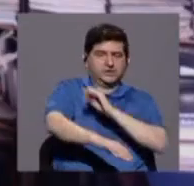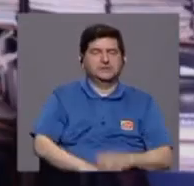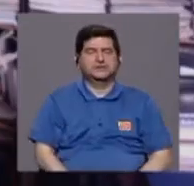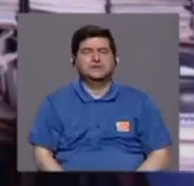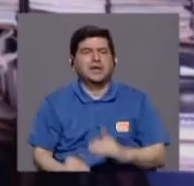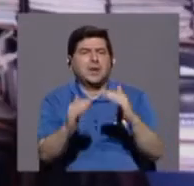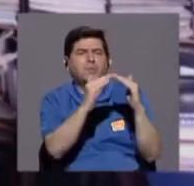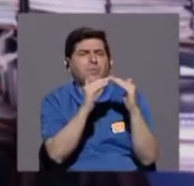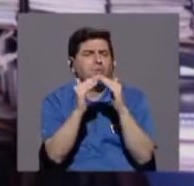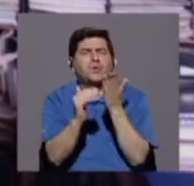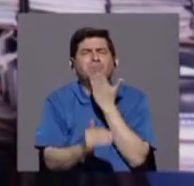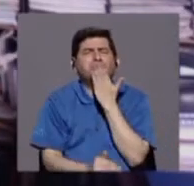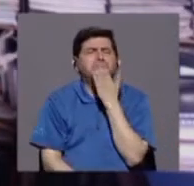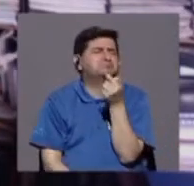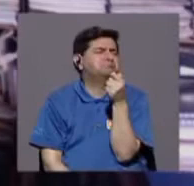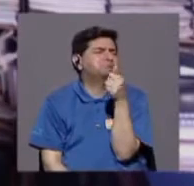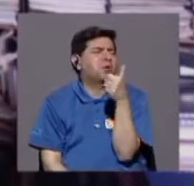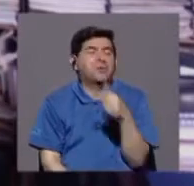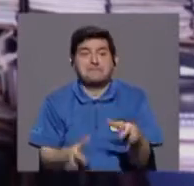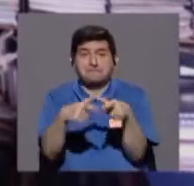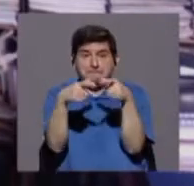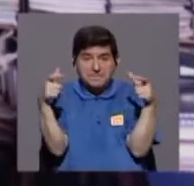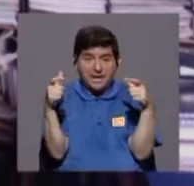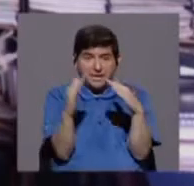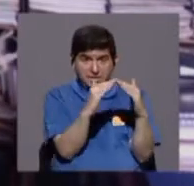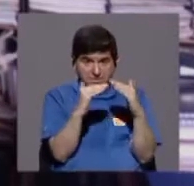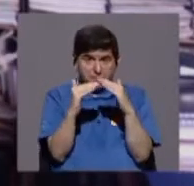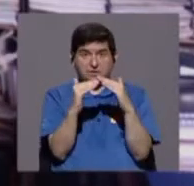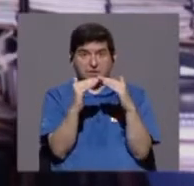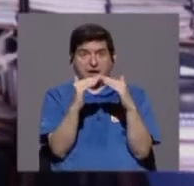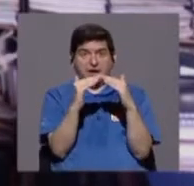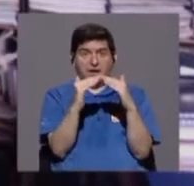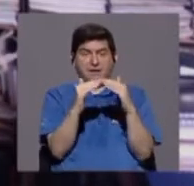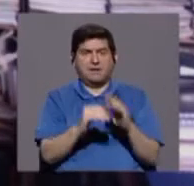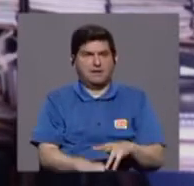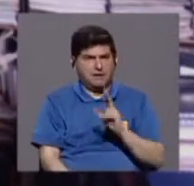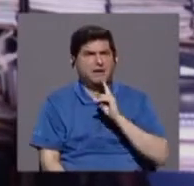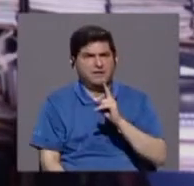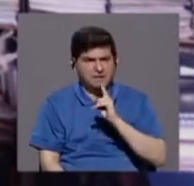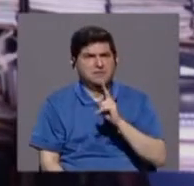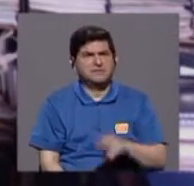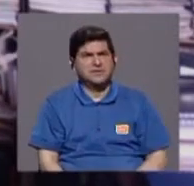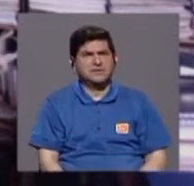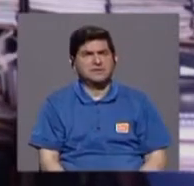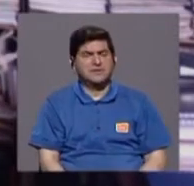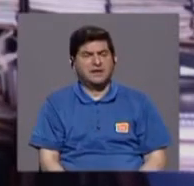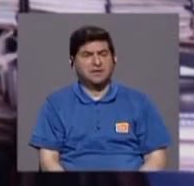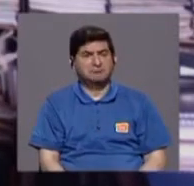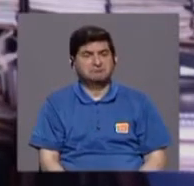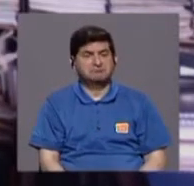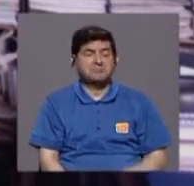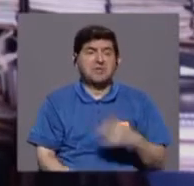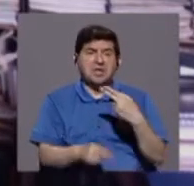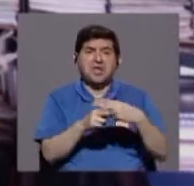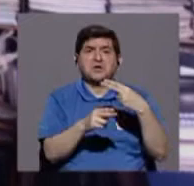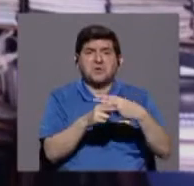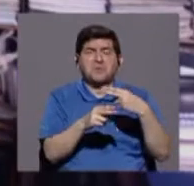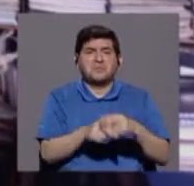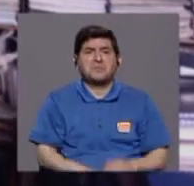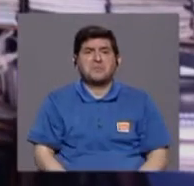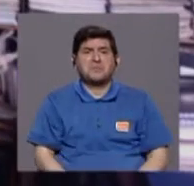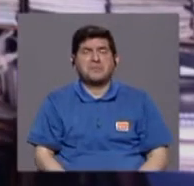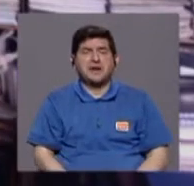indios. El grueso de la población estaba realmente en lo que podemos llamar la